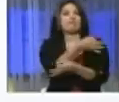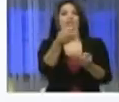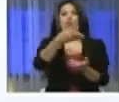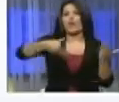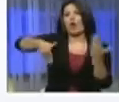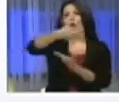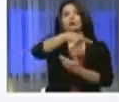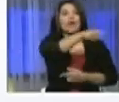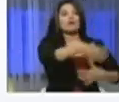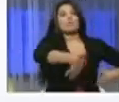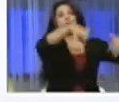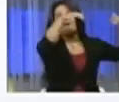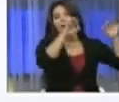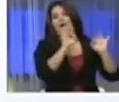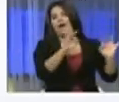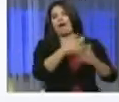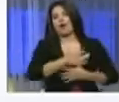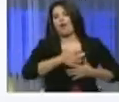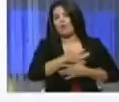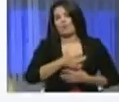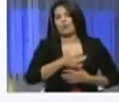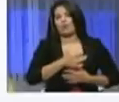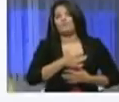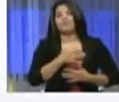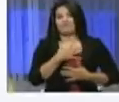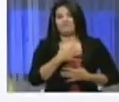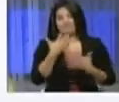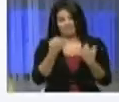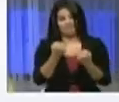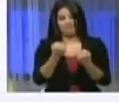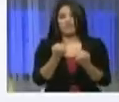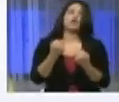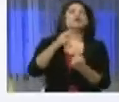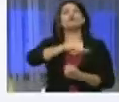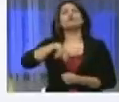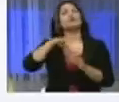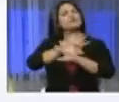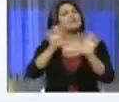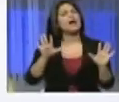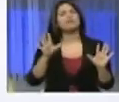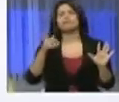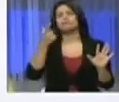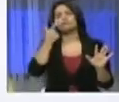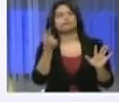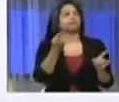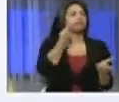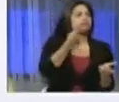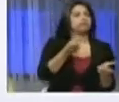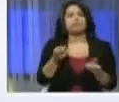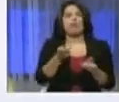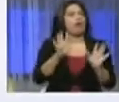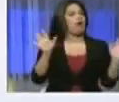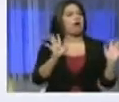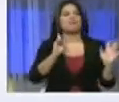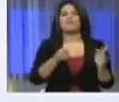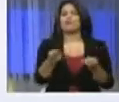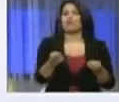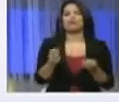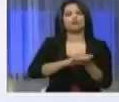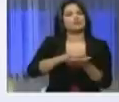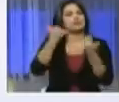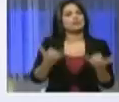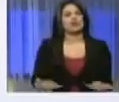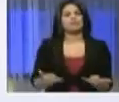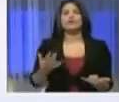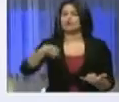mundiales y ya estamos trabajando fórmulas para ponerle coto a este asunto, irlo resolviendo. Ya estamos listos,